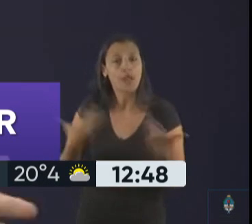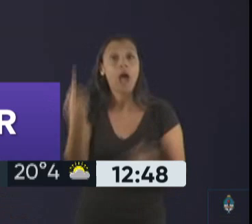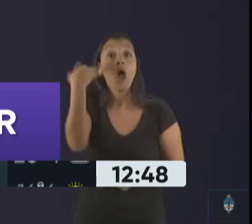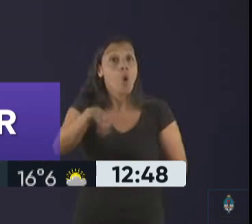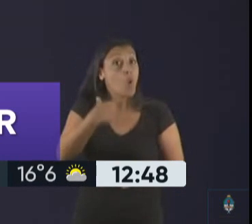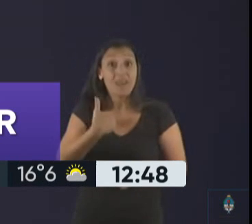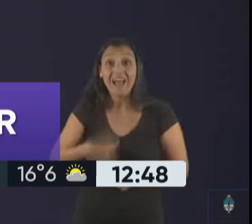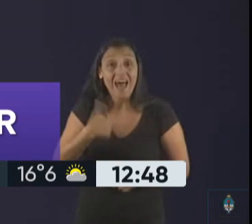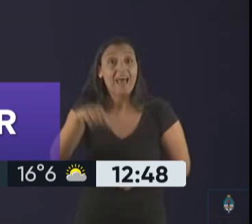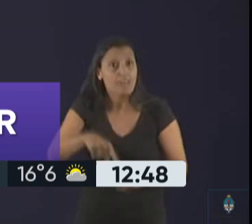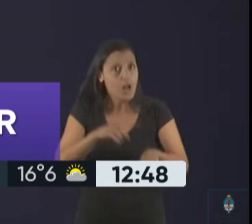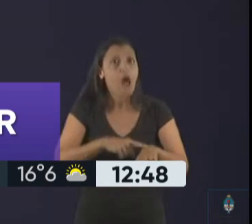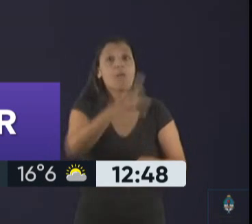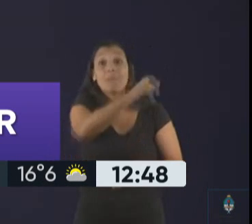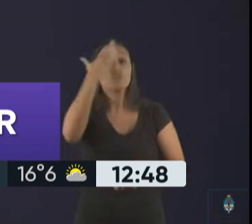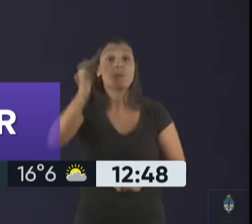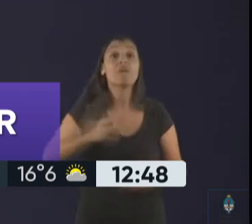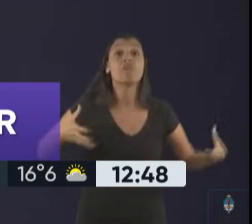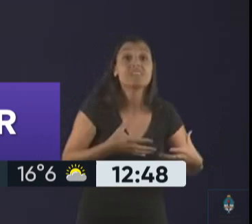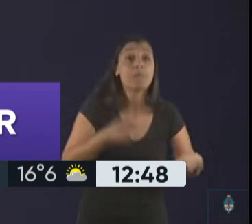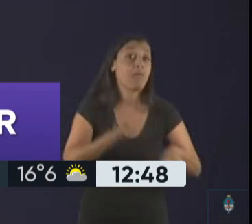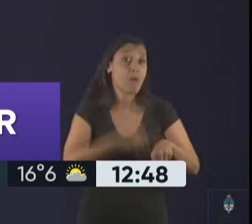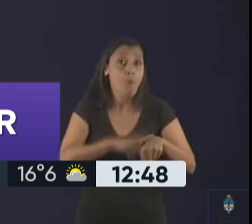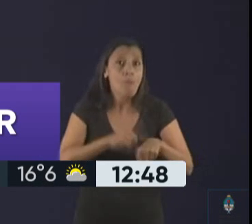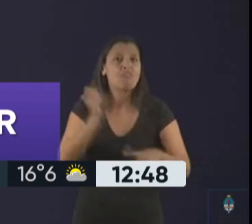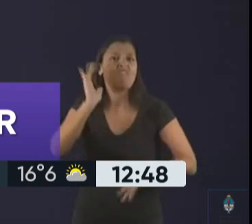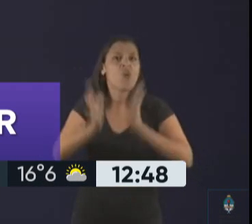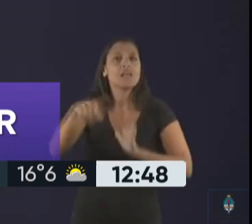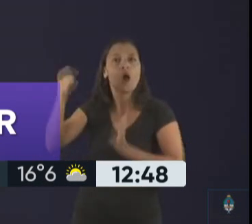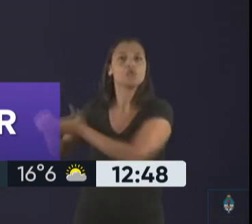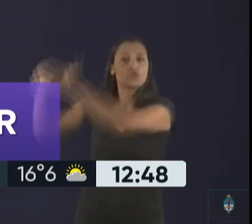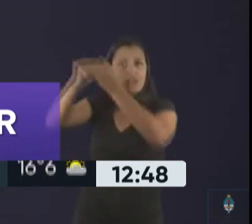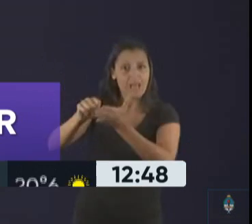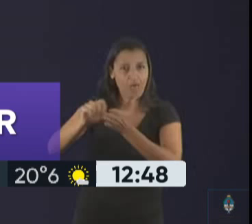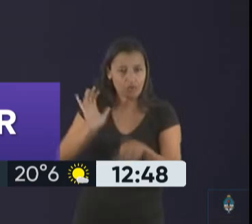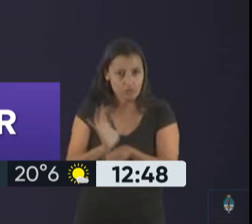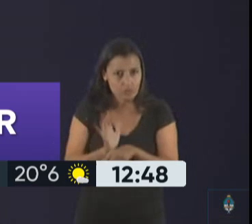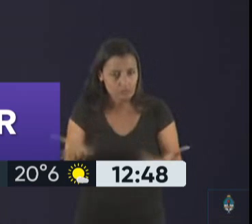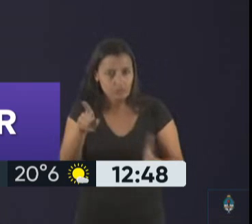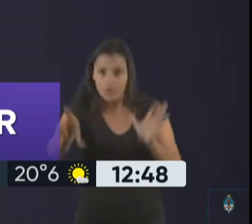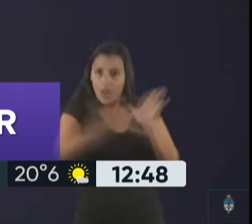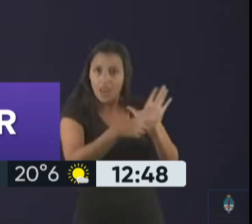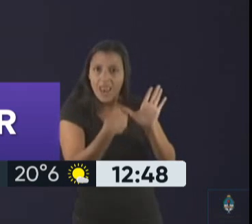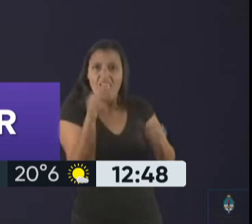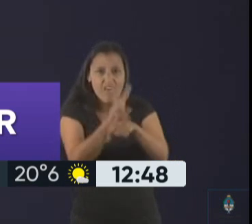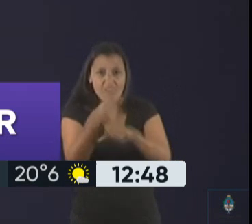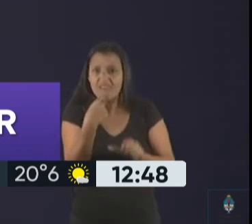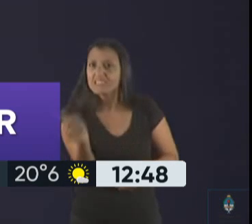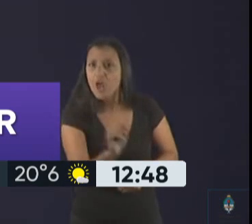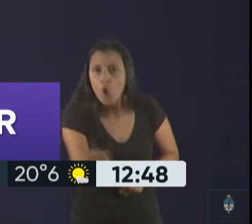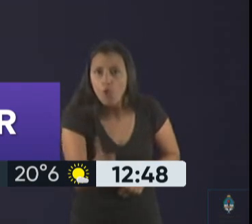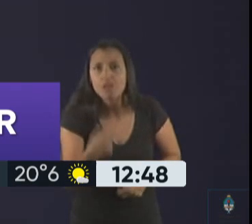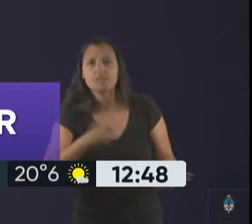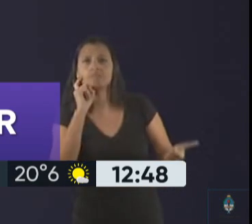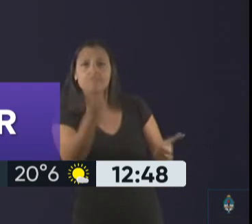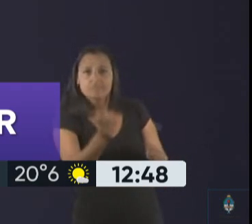Argentina utiliza actualmente sus Fuerzas Armadas es por agresiones externas de otro Estado, algo que ni siquiera la Ley de Defensa establece. Han violentado